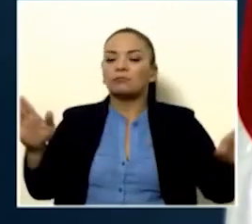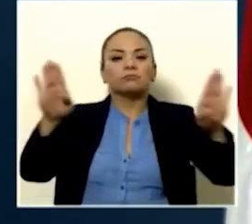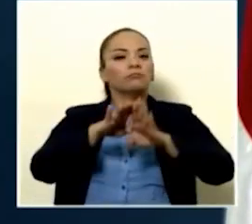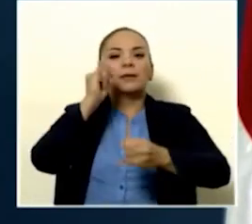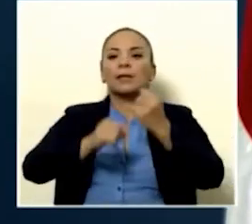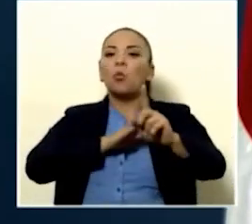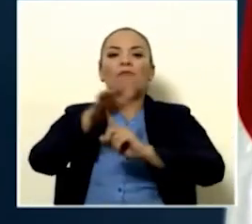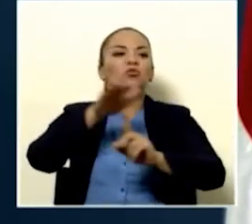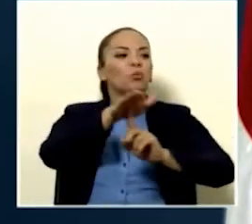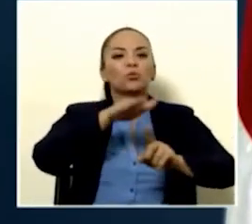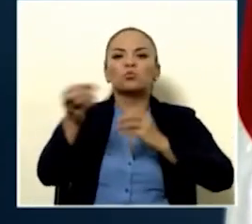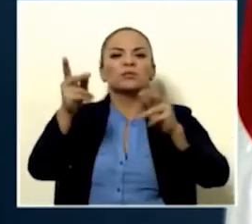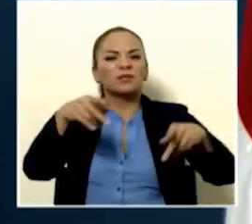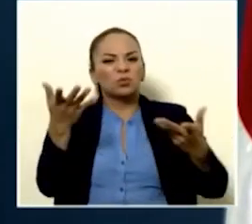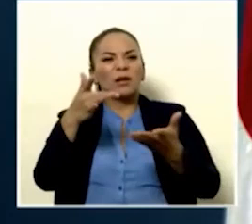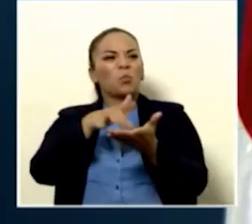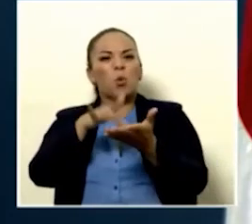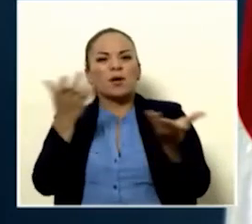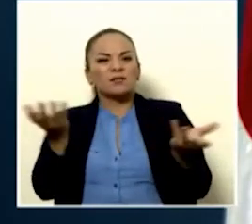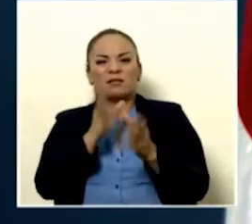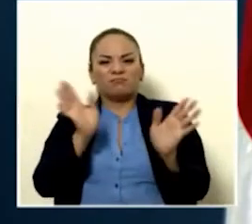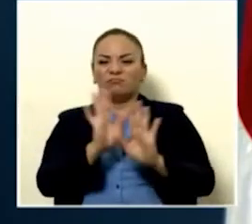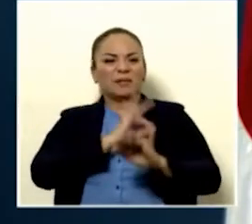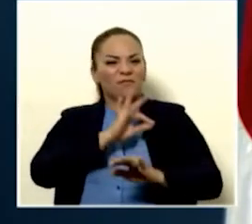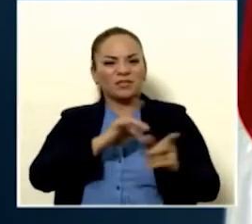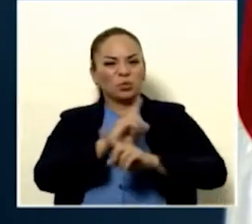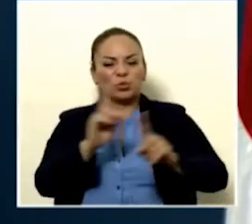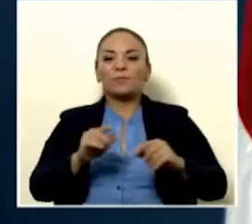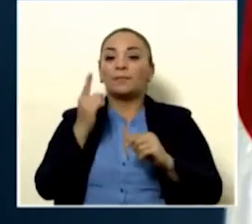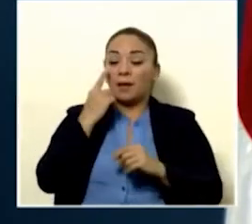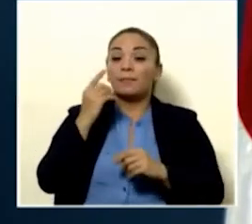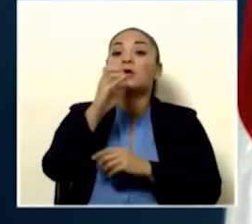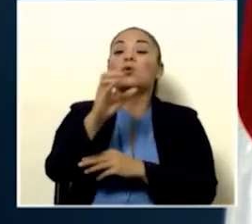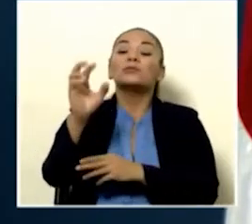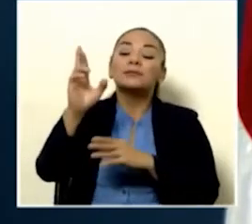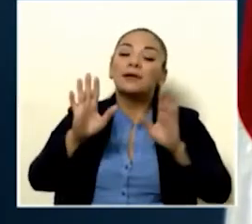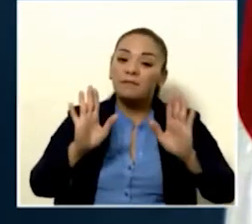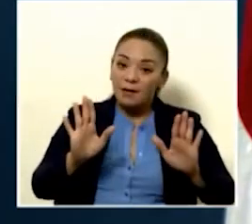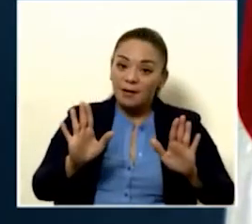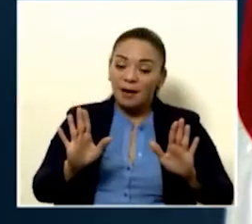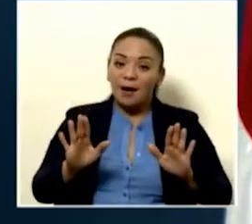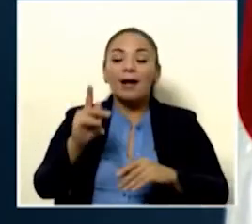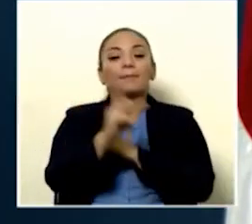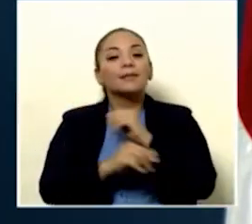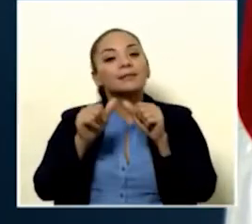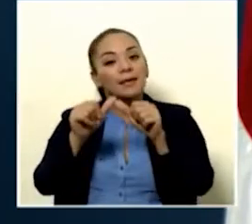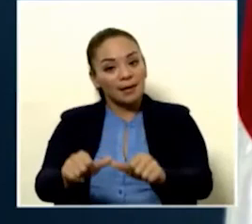por todas. Costa Rica seguirá siendo, a pesar de lo que dicen estos muchachos de la